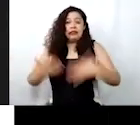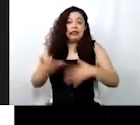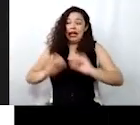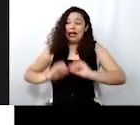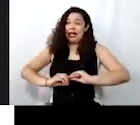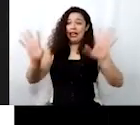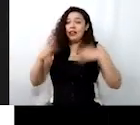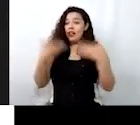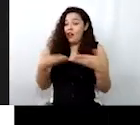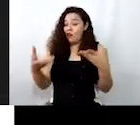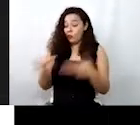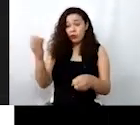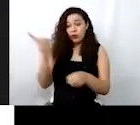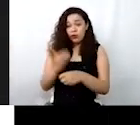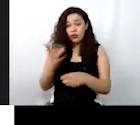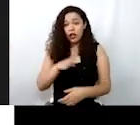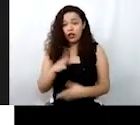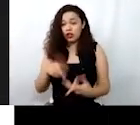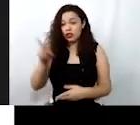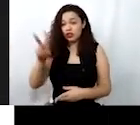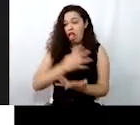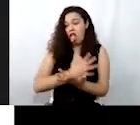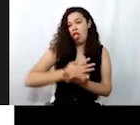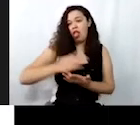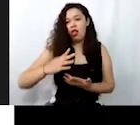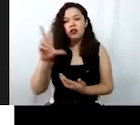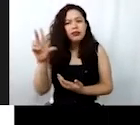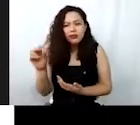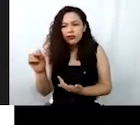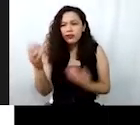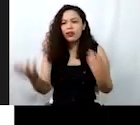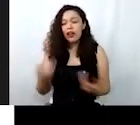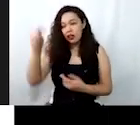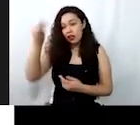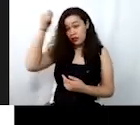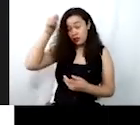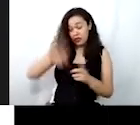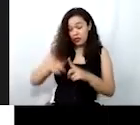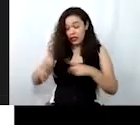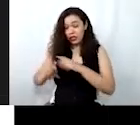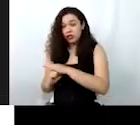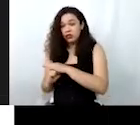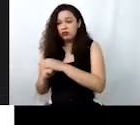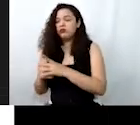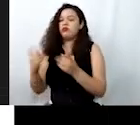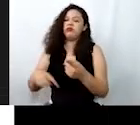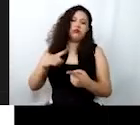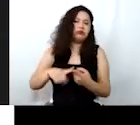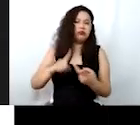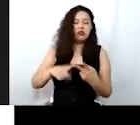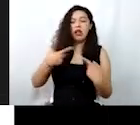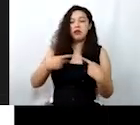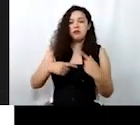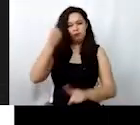aquí, y de verdad no exagero al decir, y a todos, tanto los teóricos del desarrollo sostenible como